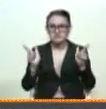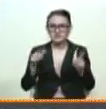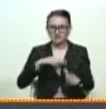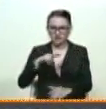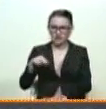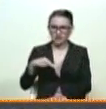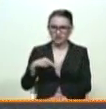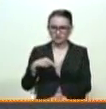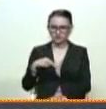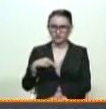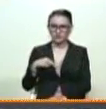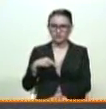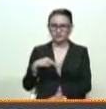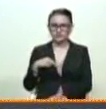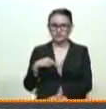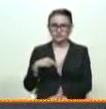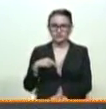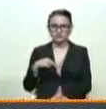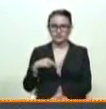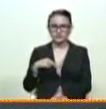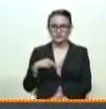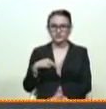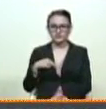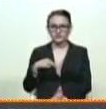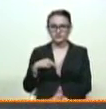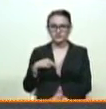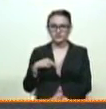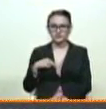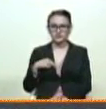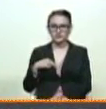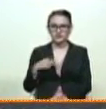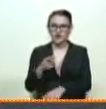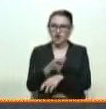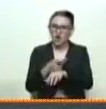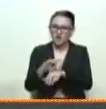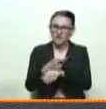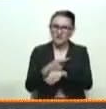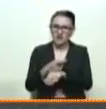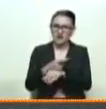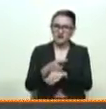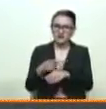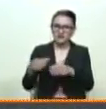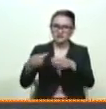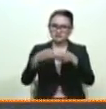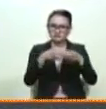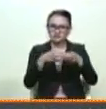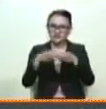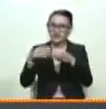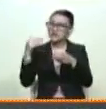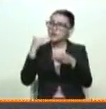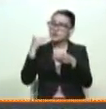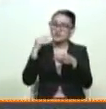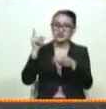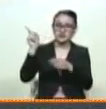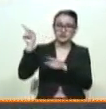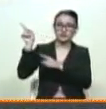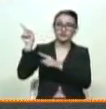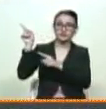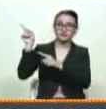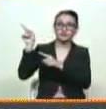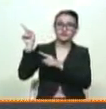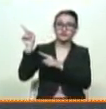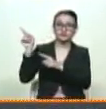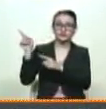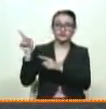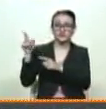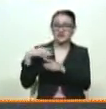nosotros que una élite que gobierna precisamente los Estados Unidos esté haciendo